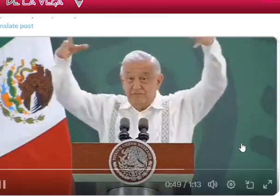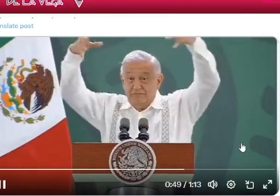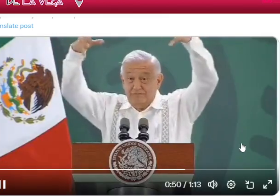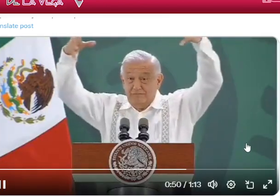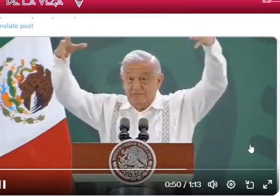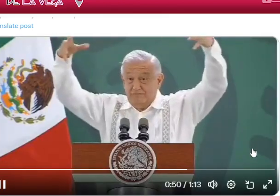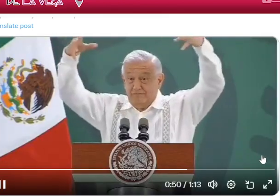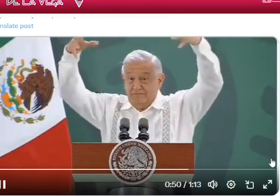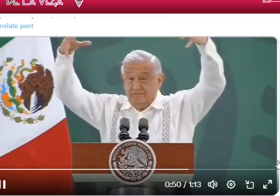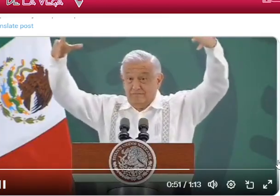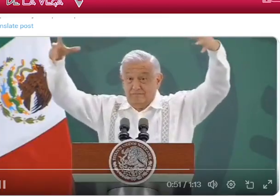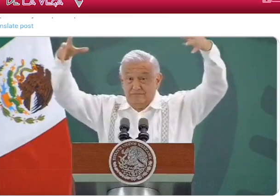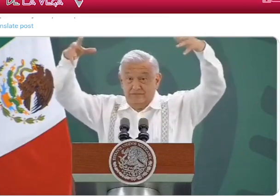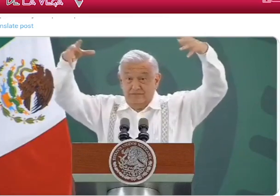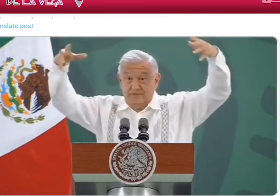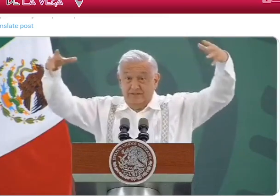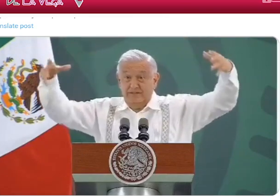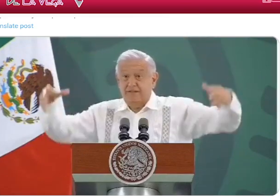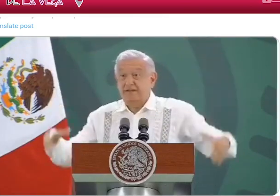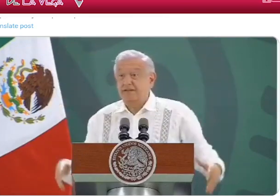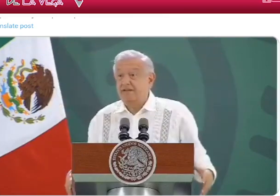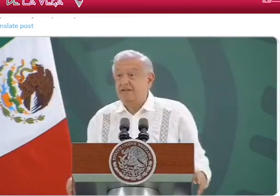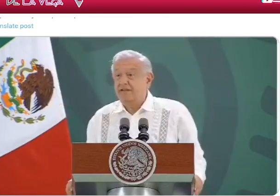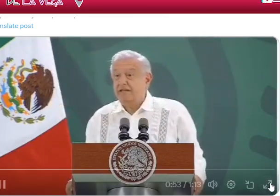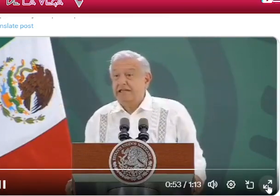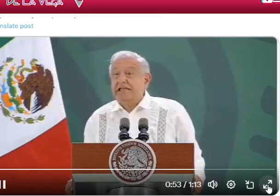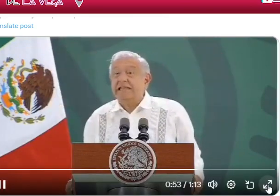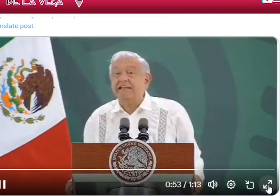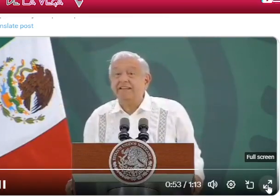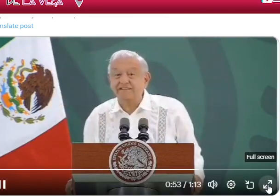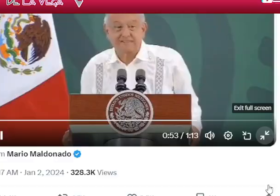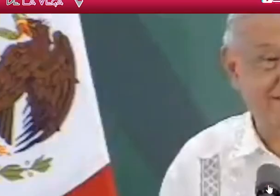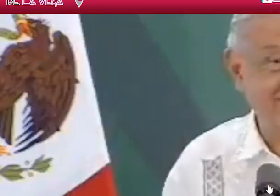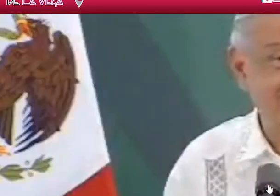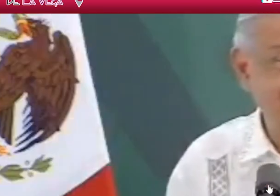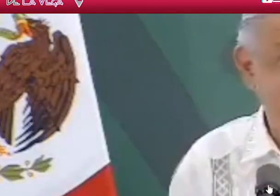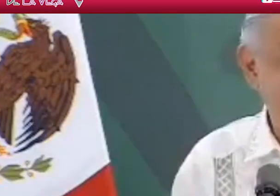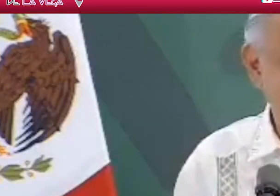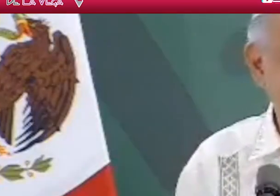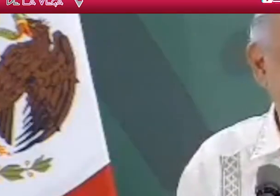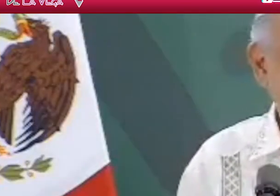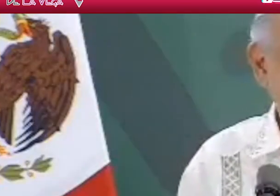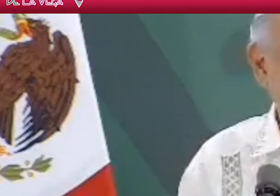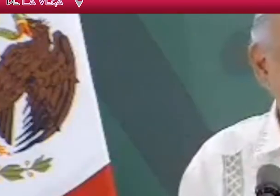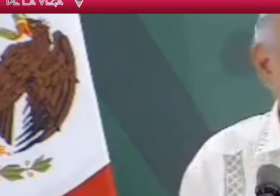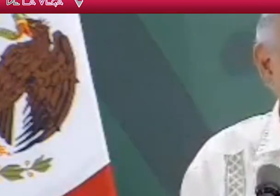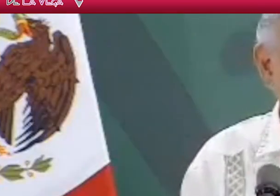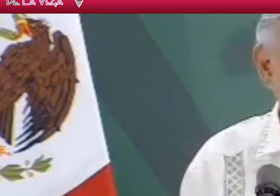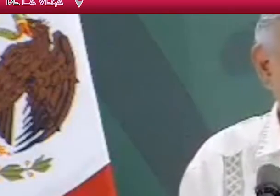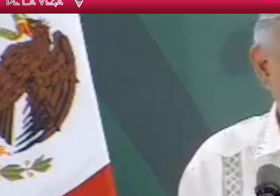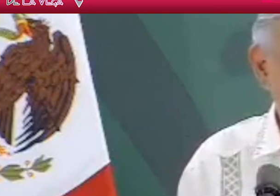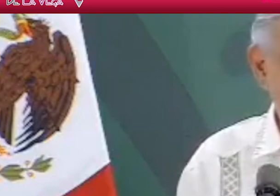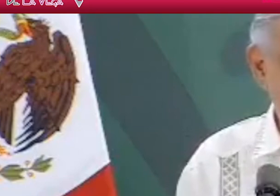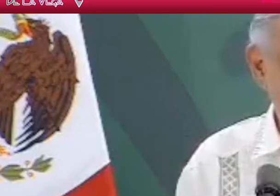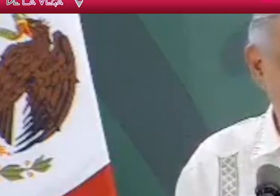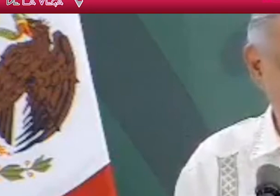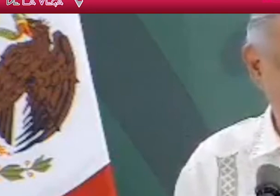líderes de opinión y